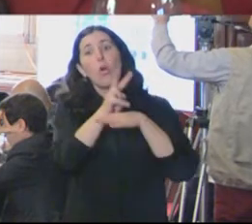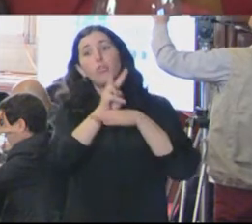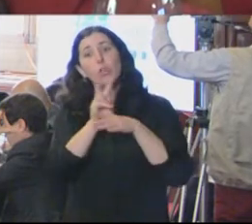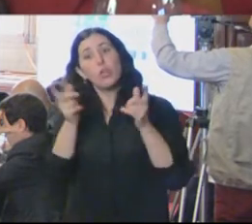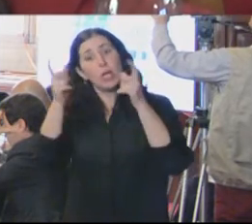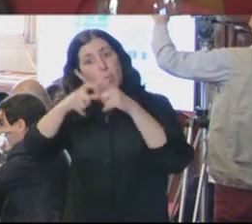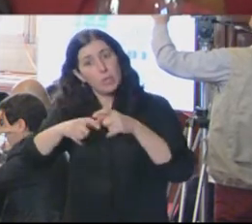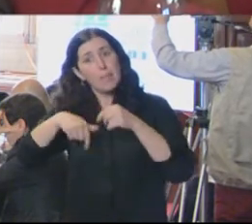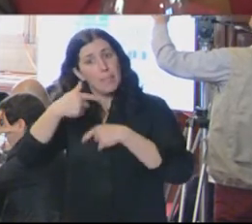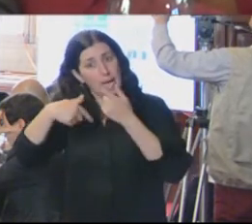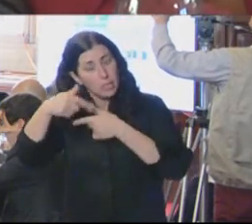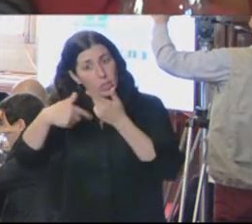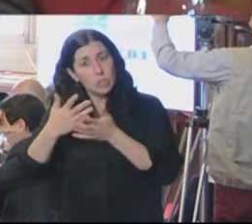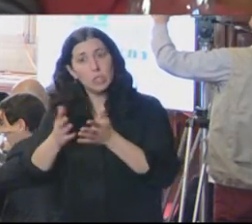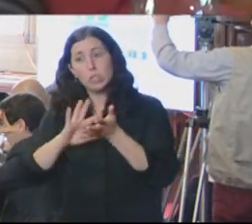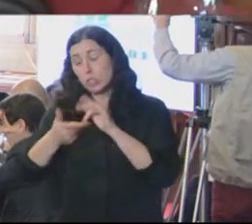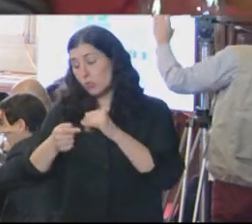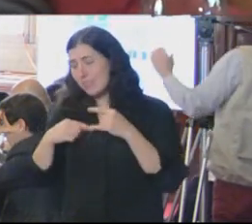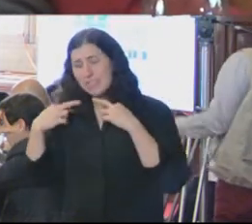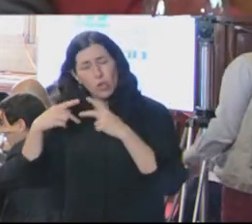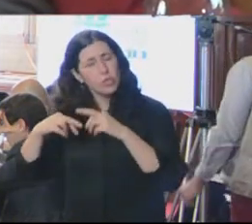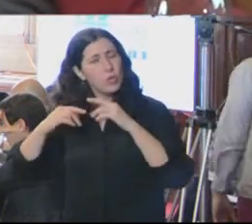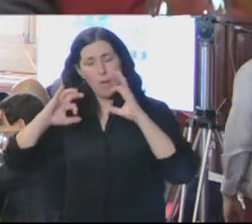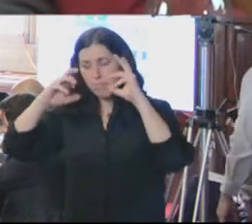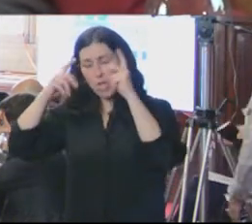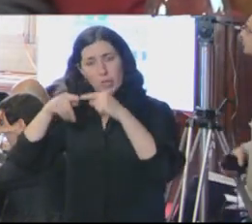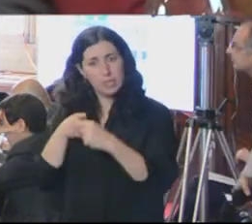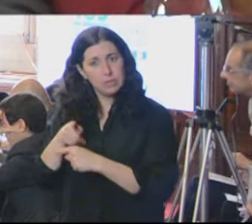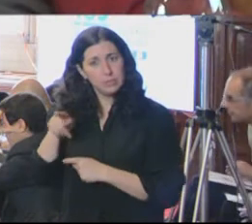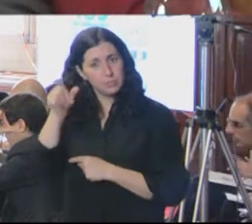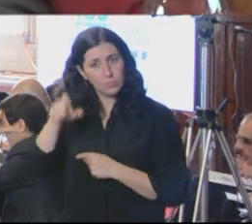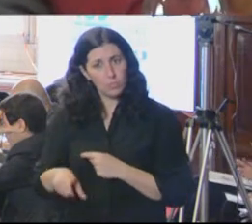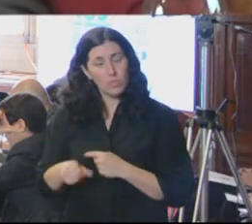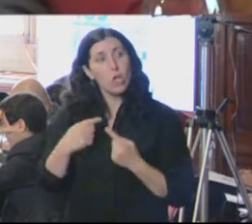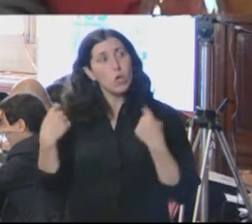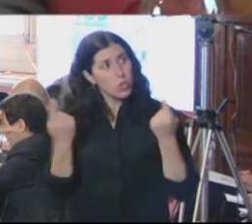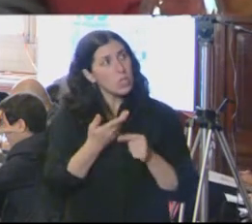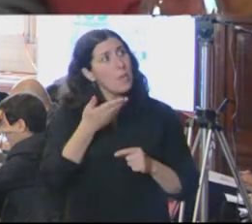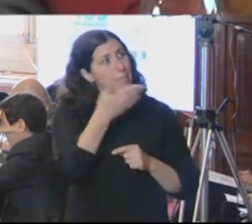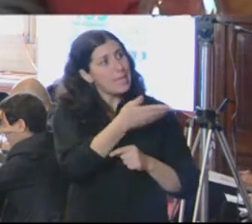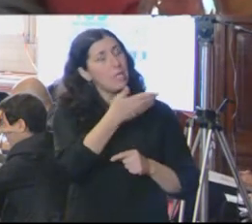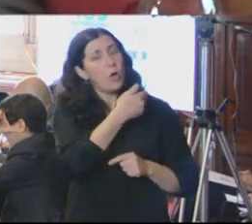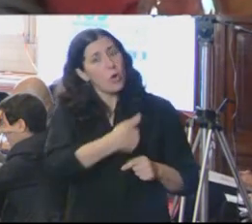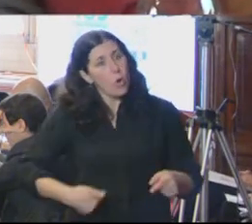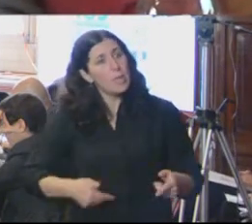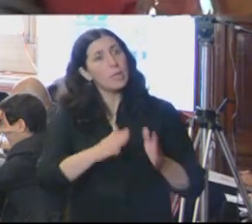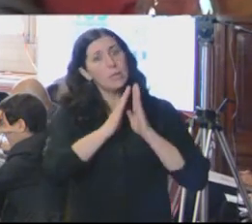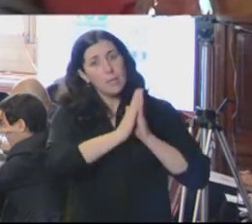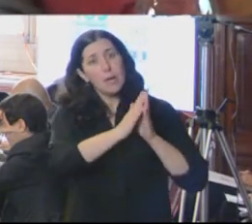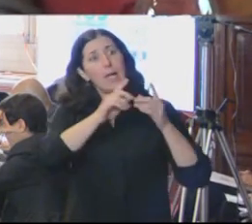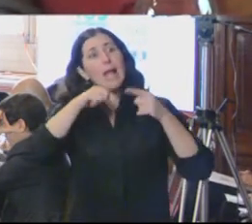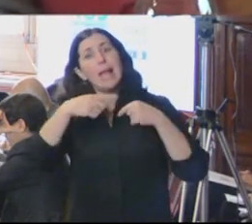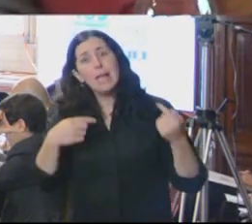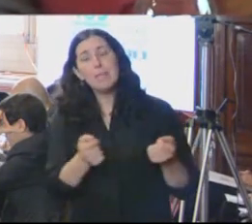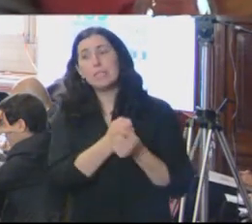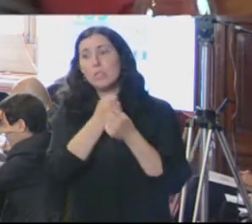sistemáticos que se han perpetrado en contra de los líderes sociales y defensores de derechos humanos, instar al Estado colombiano para que promueva mecanismos de autoprotección e implemente